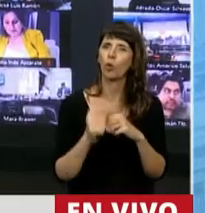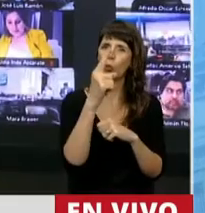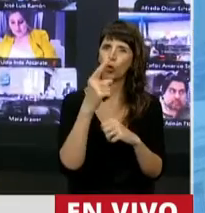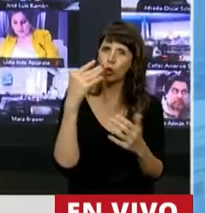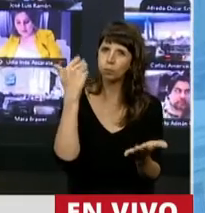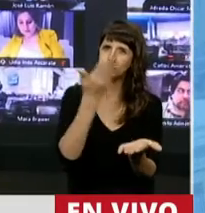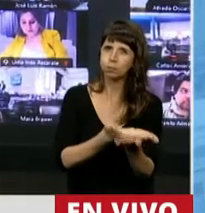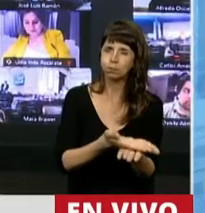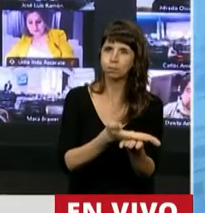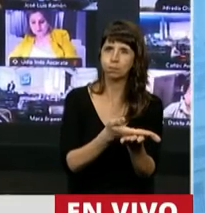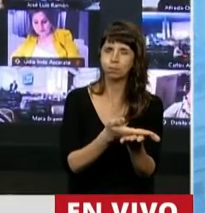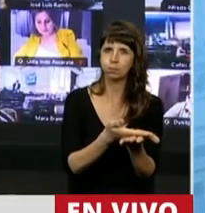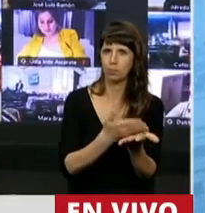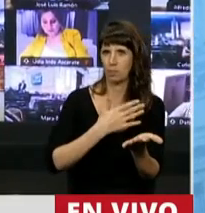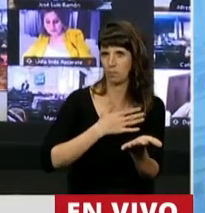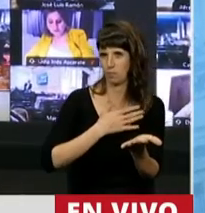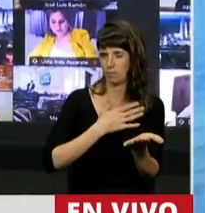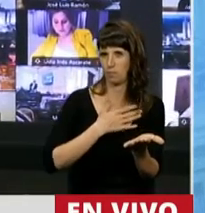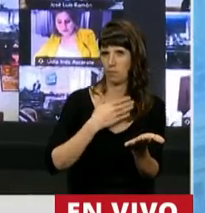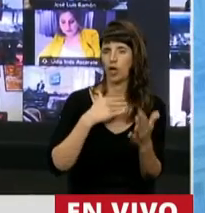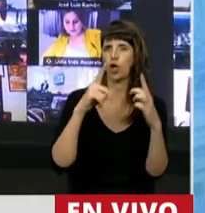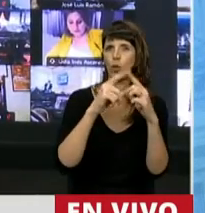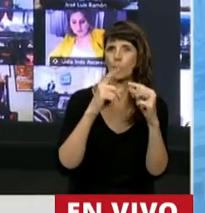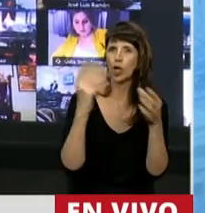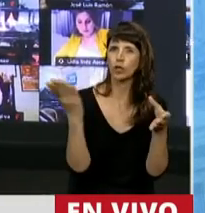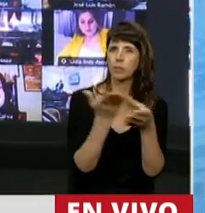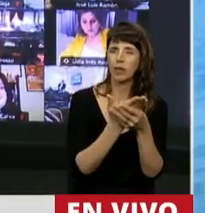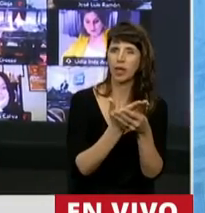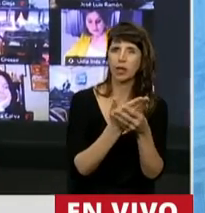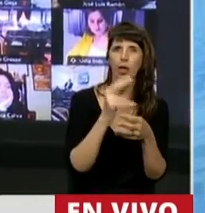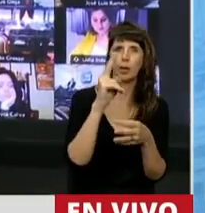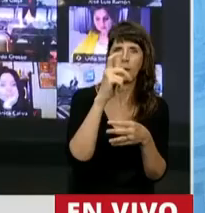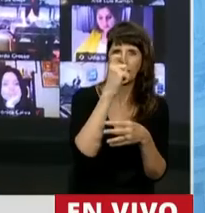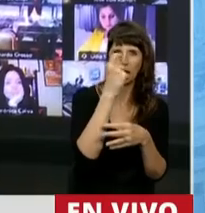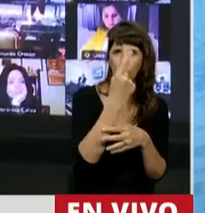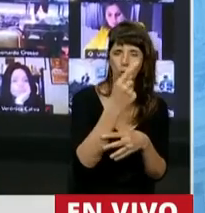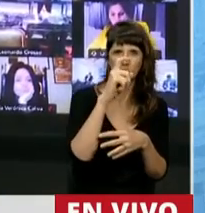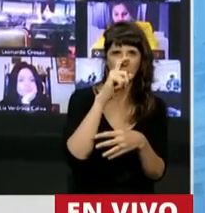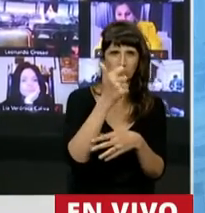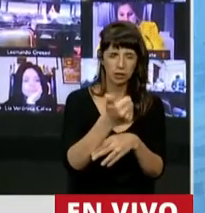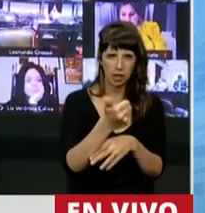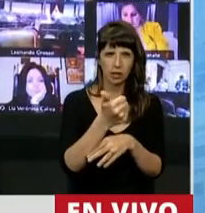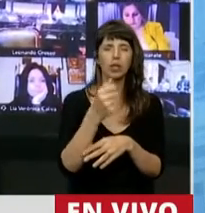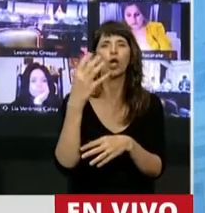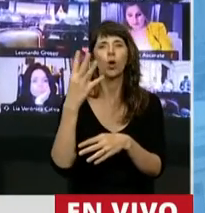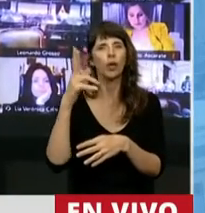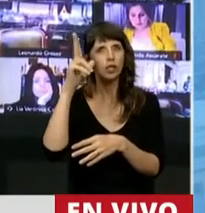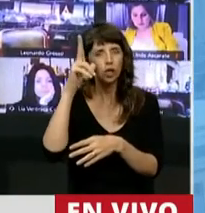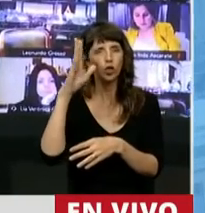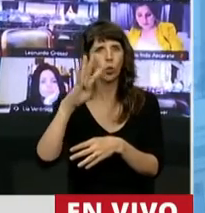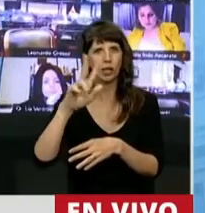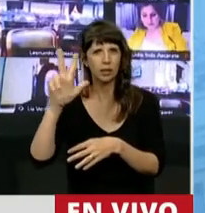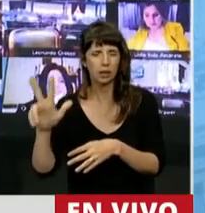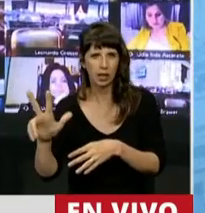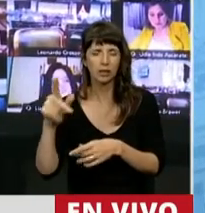presentado por mí, el número de expediente 2176 y el 4843